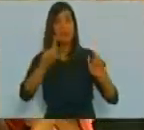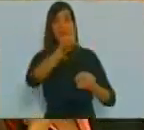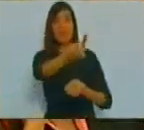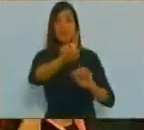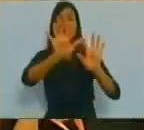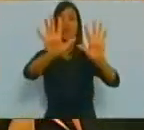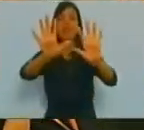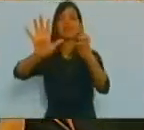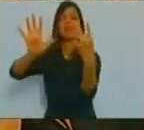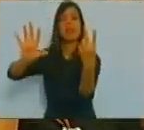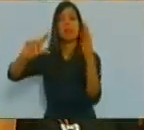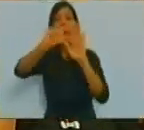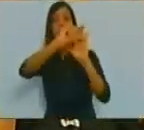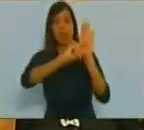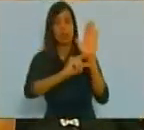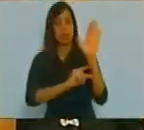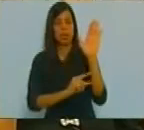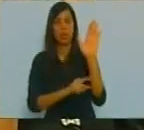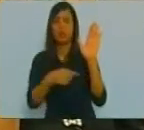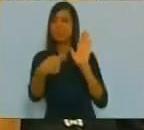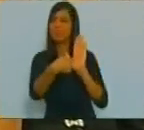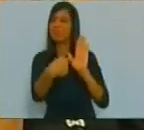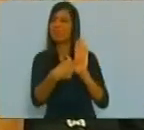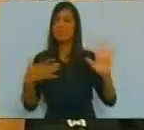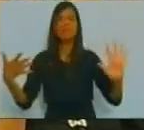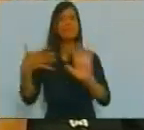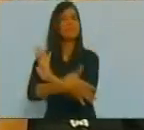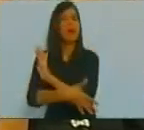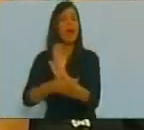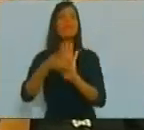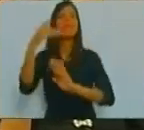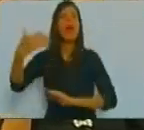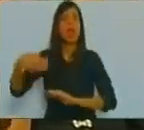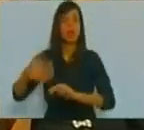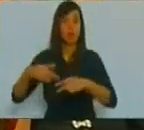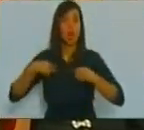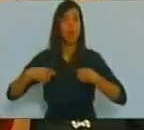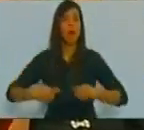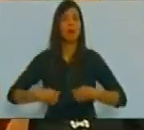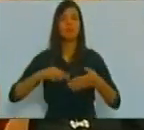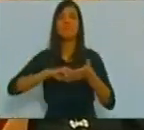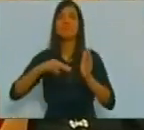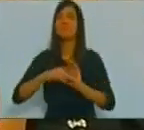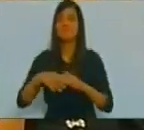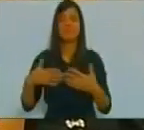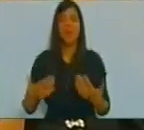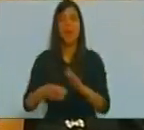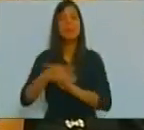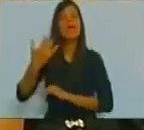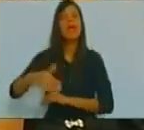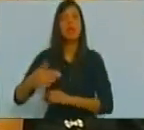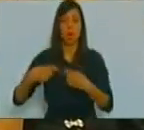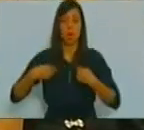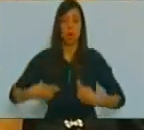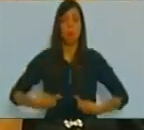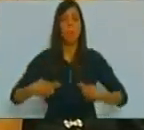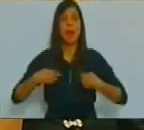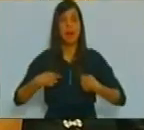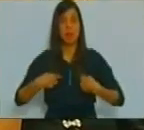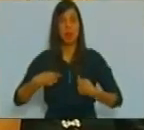a los derechos humanos que yo digo que no sólo garantiza el derecho humano